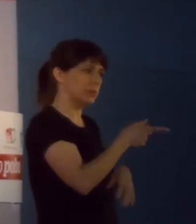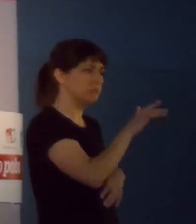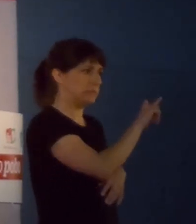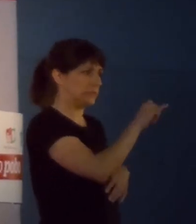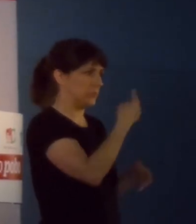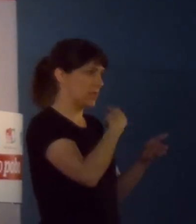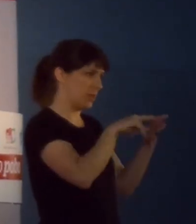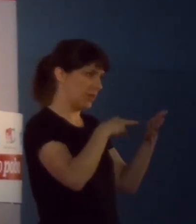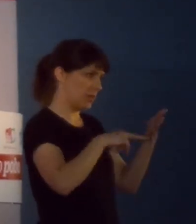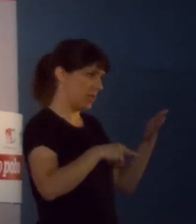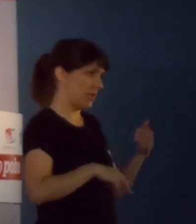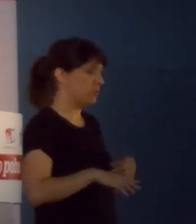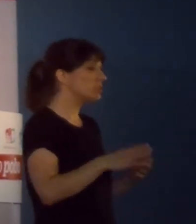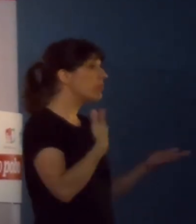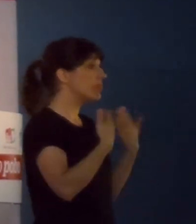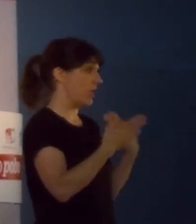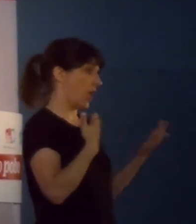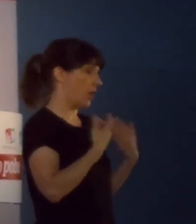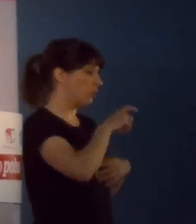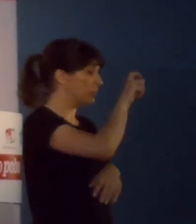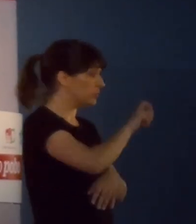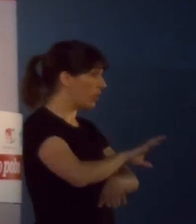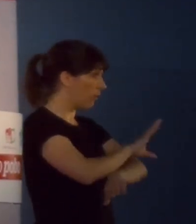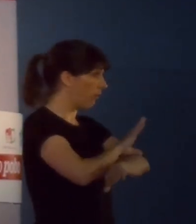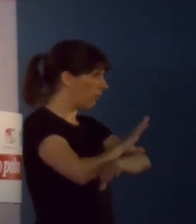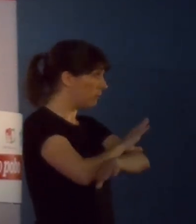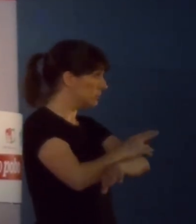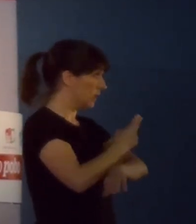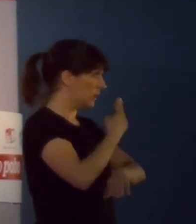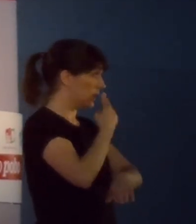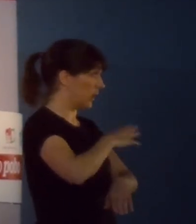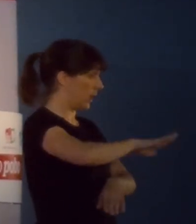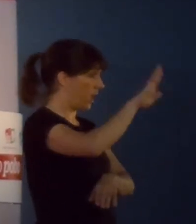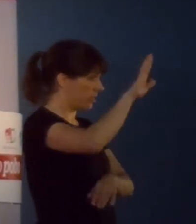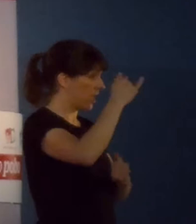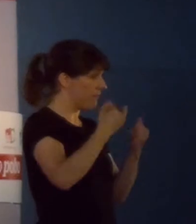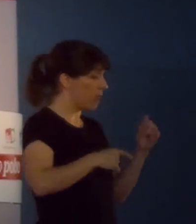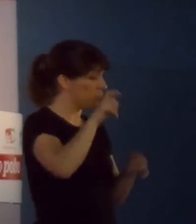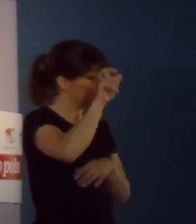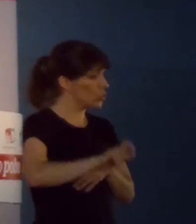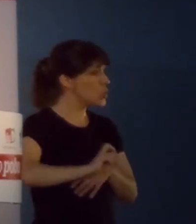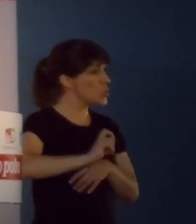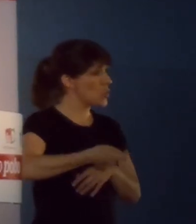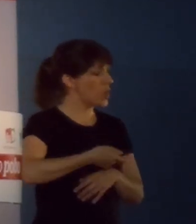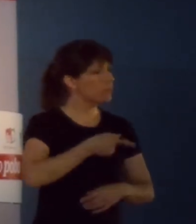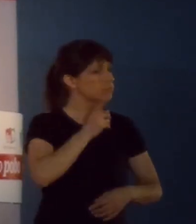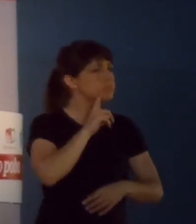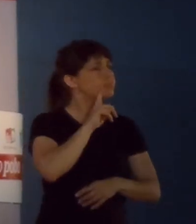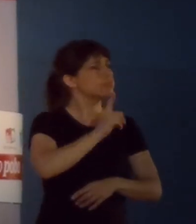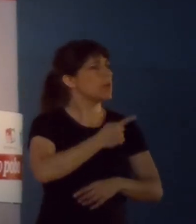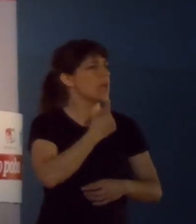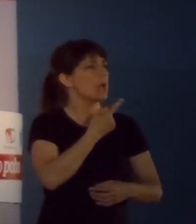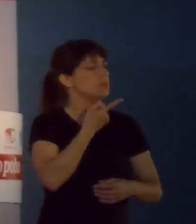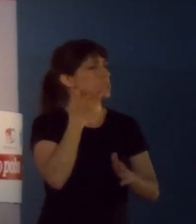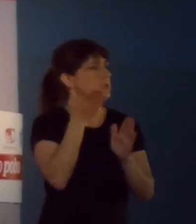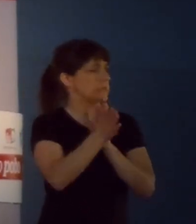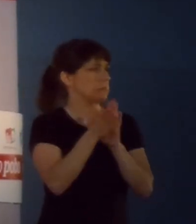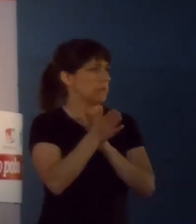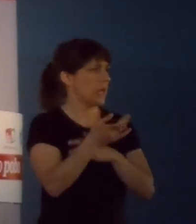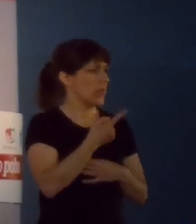do diálogo entre un conselleiro nazi, naturalmente, que dá as instruccións a un xuiz e o propio xuiz. E a frase é